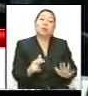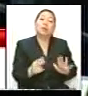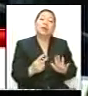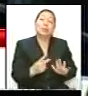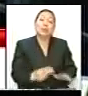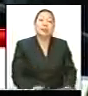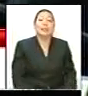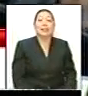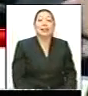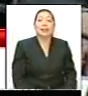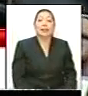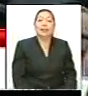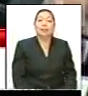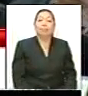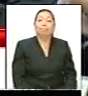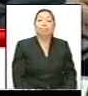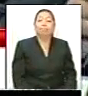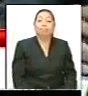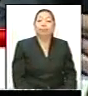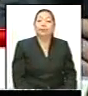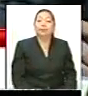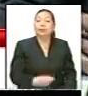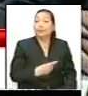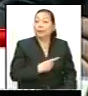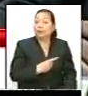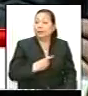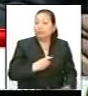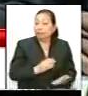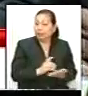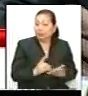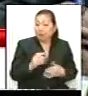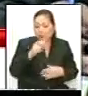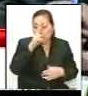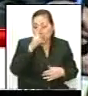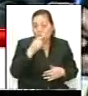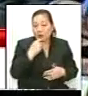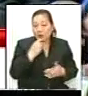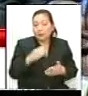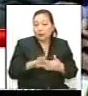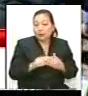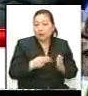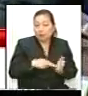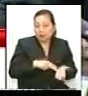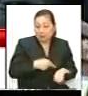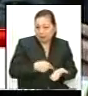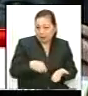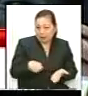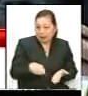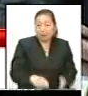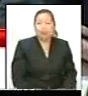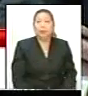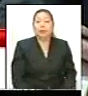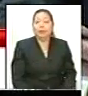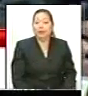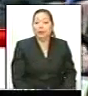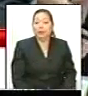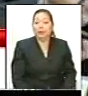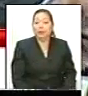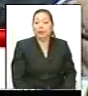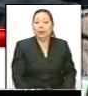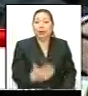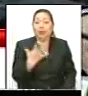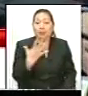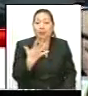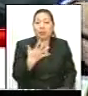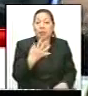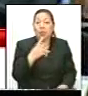2017 de la Dirección Desconcentrada de Cusco y fue notificada, tomen nota, el